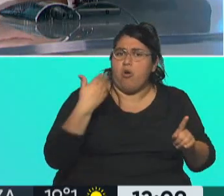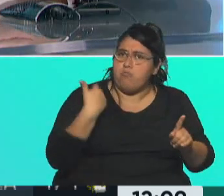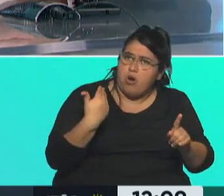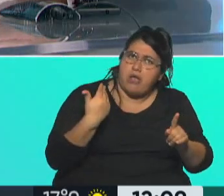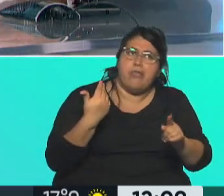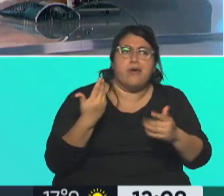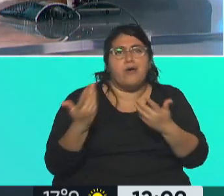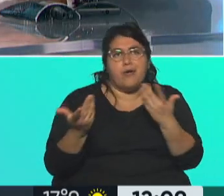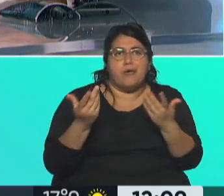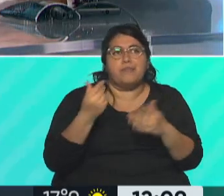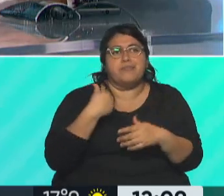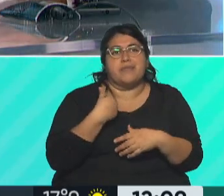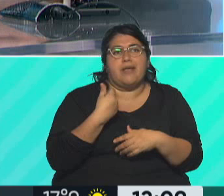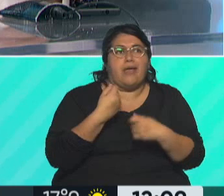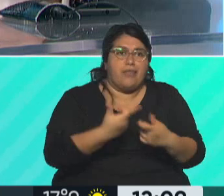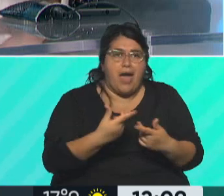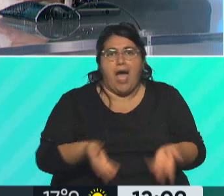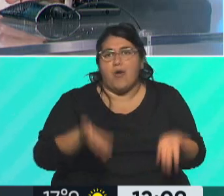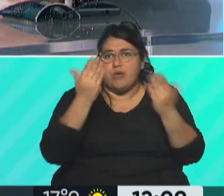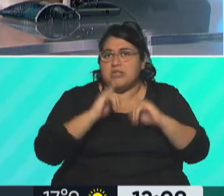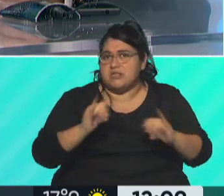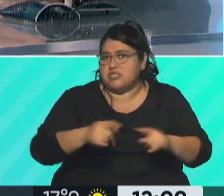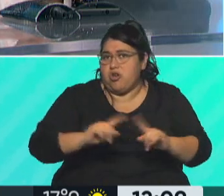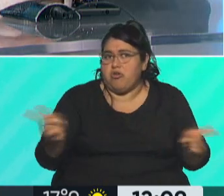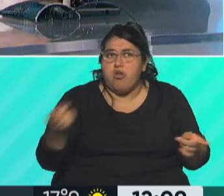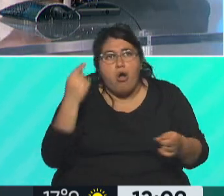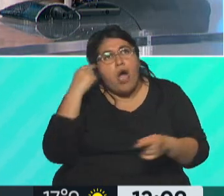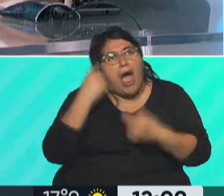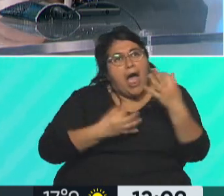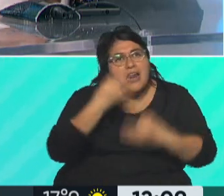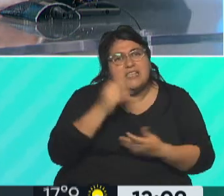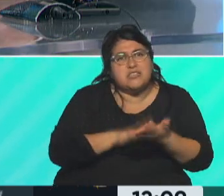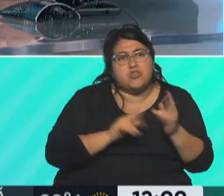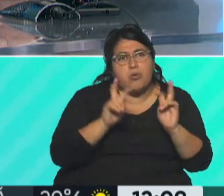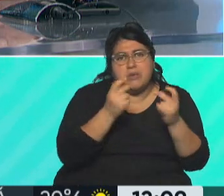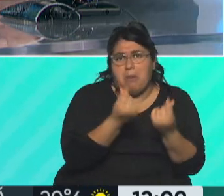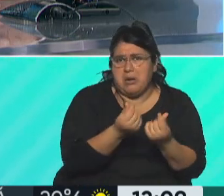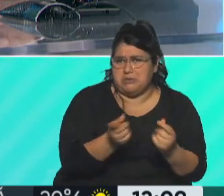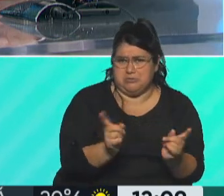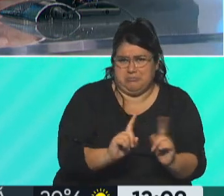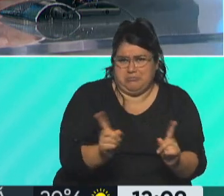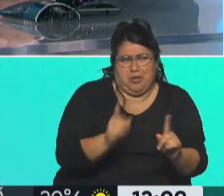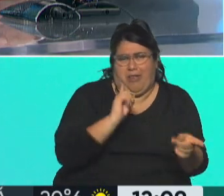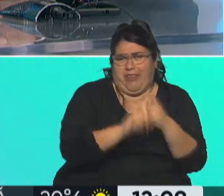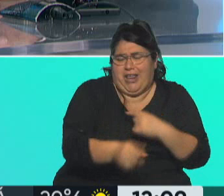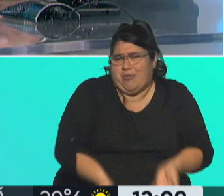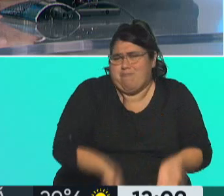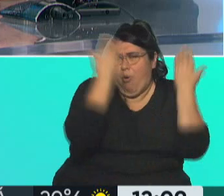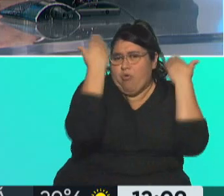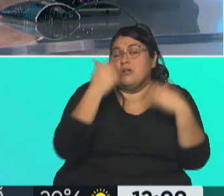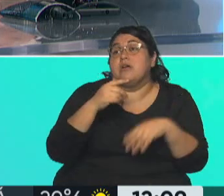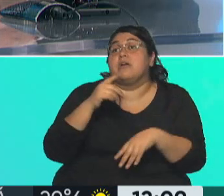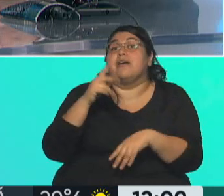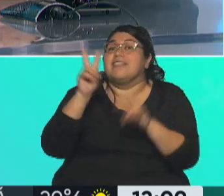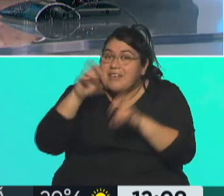de dar este de aplicar este aumento de los precios lo aplican directamente claro Ahora cuando se trata salarios este siempre una serie de peros